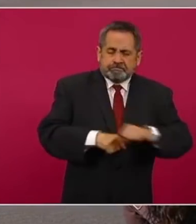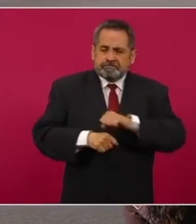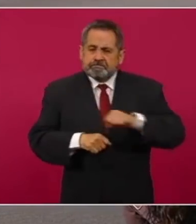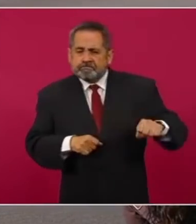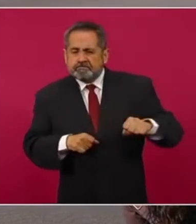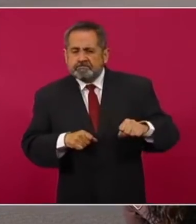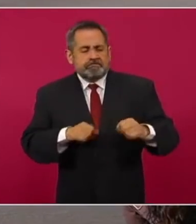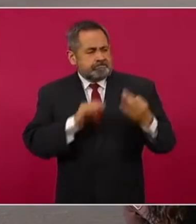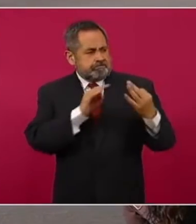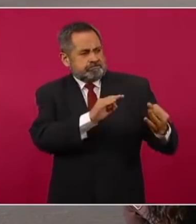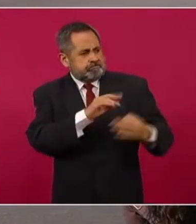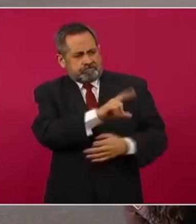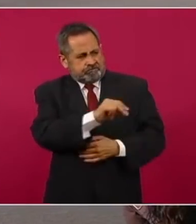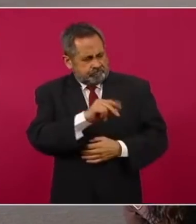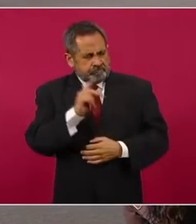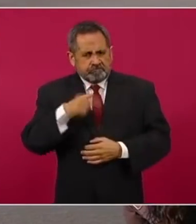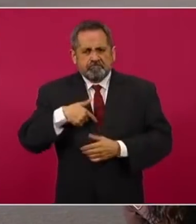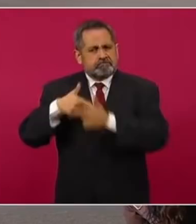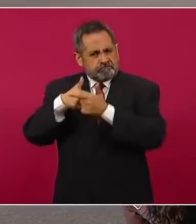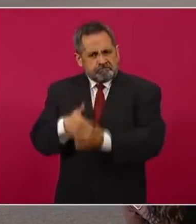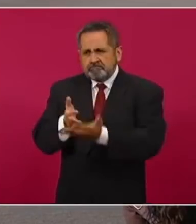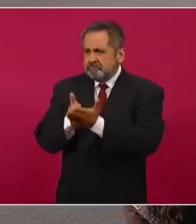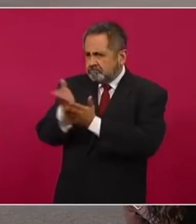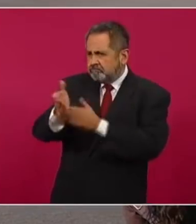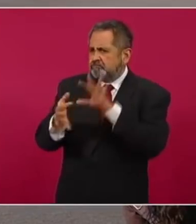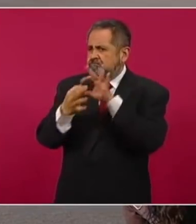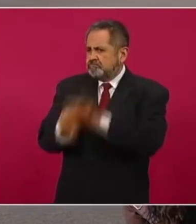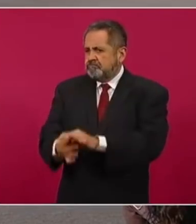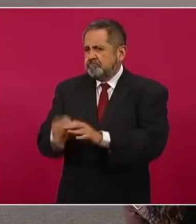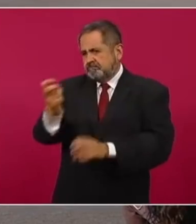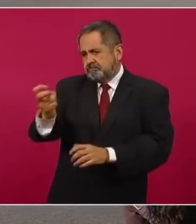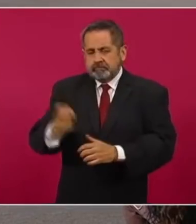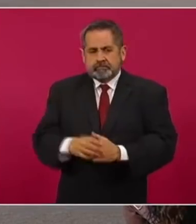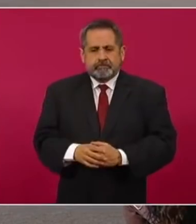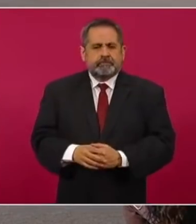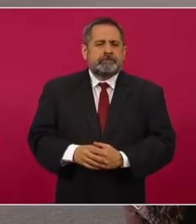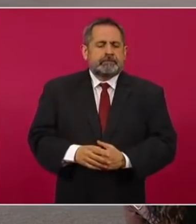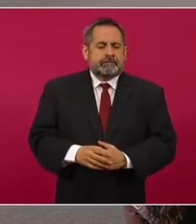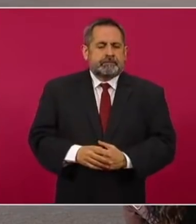enfrentar a los reaccionarios. Es que es interesante el tema.